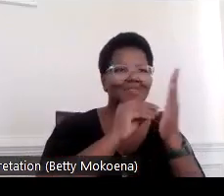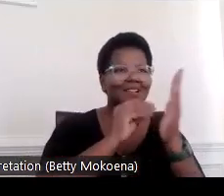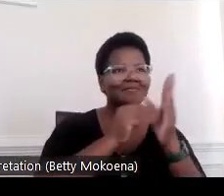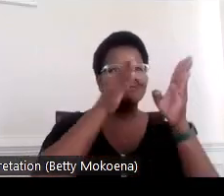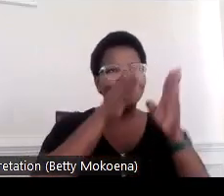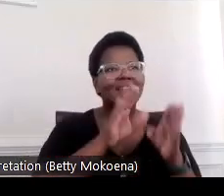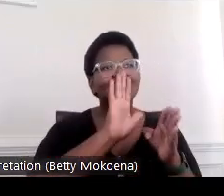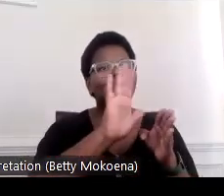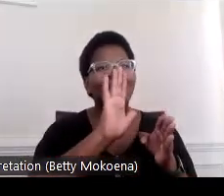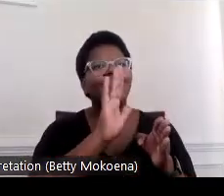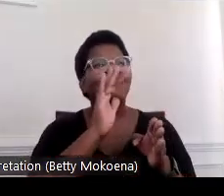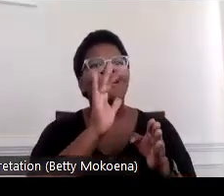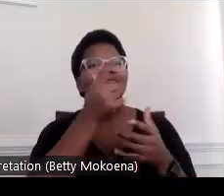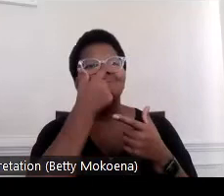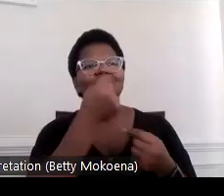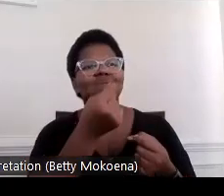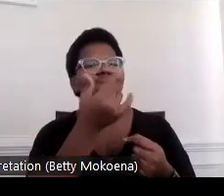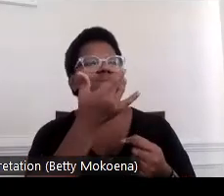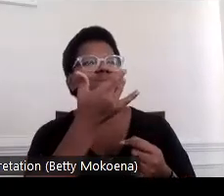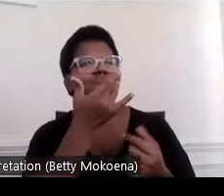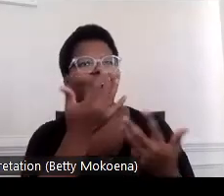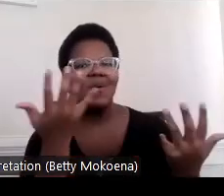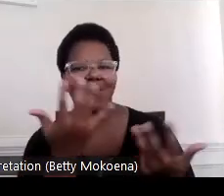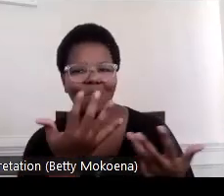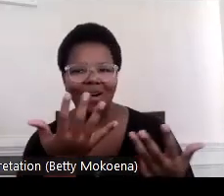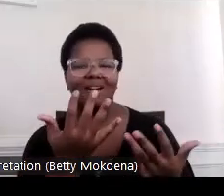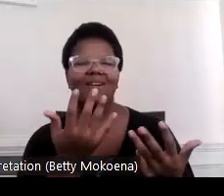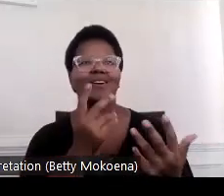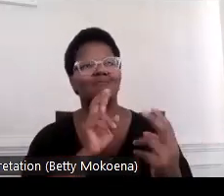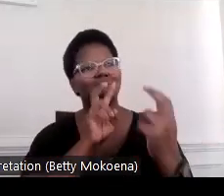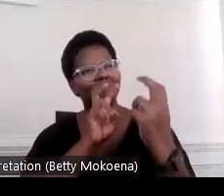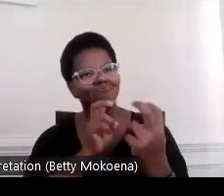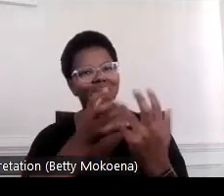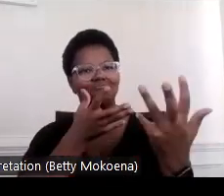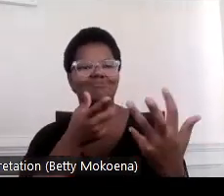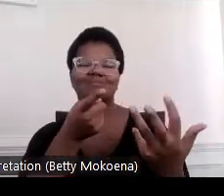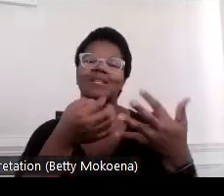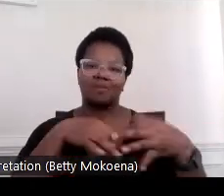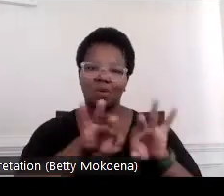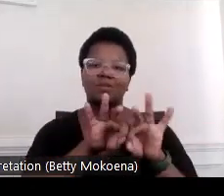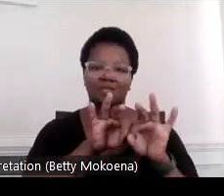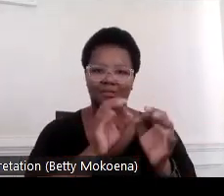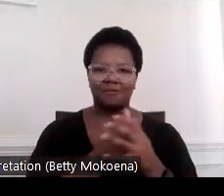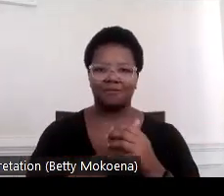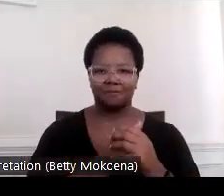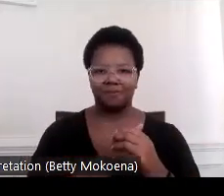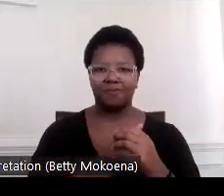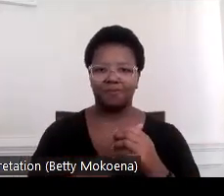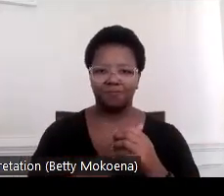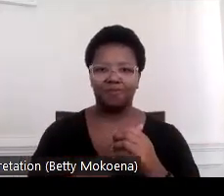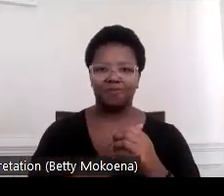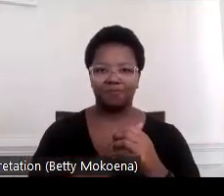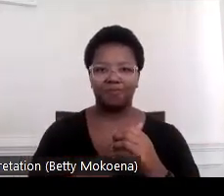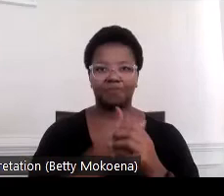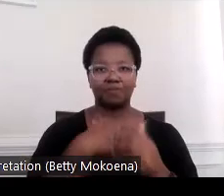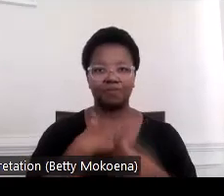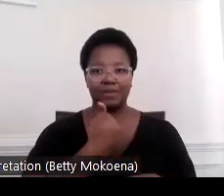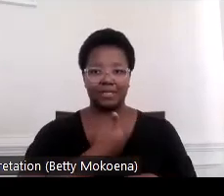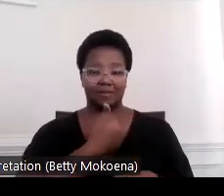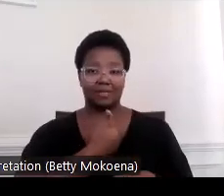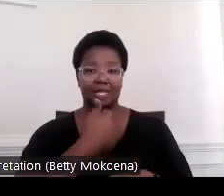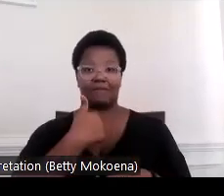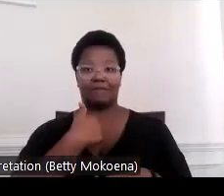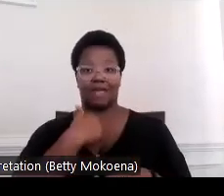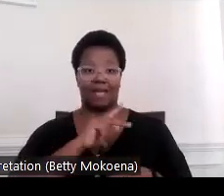hasta tal vez ahí usted está la oportunidad de expresarse de hablar entonces hay que permitir que la habitación